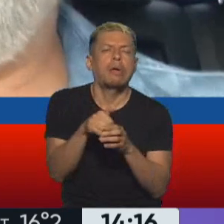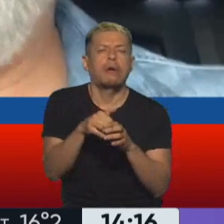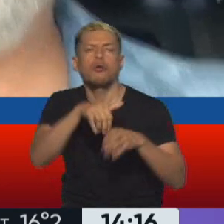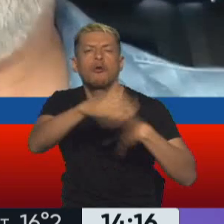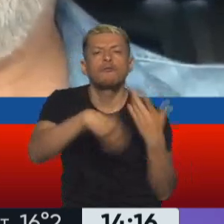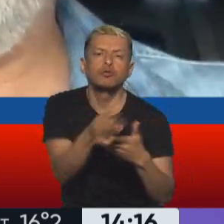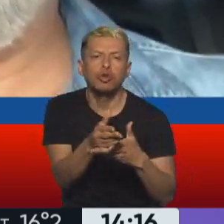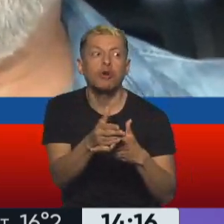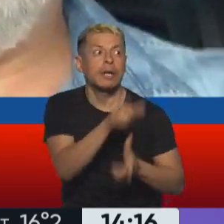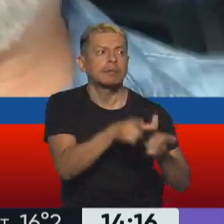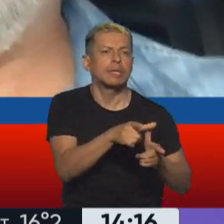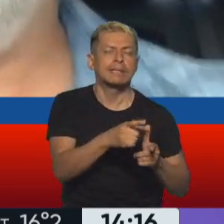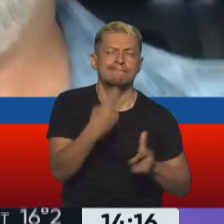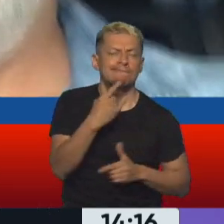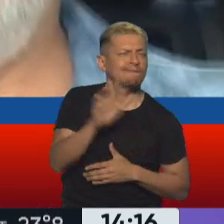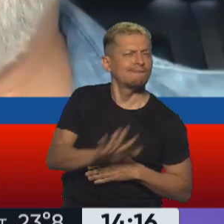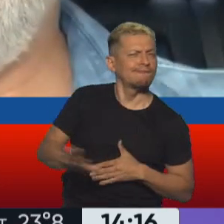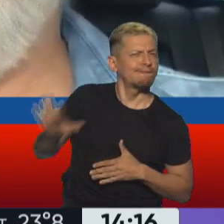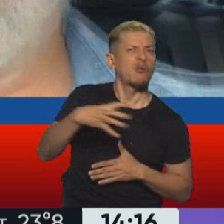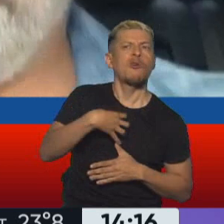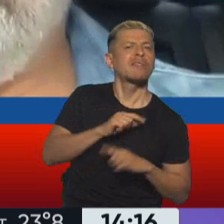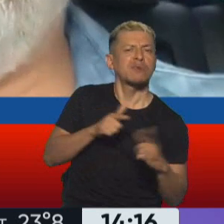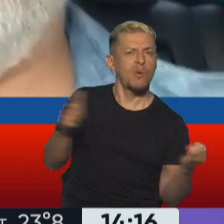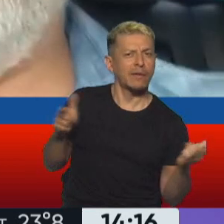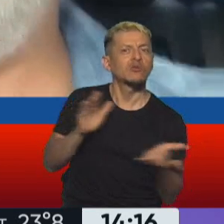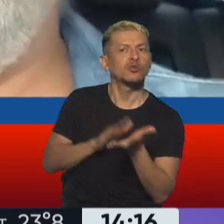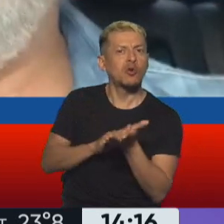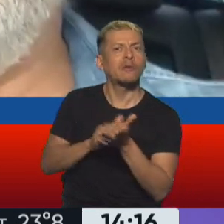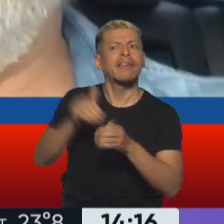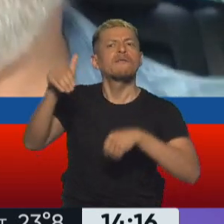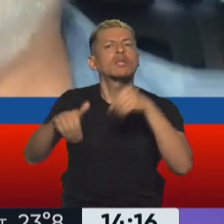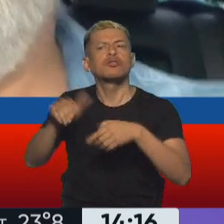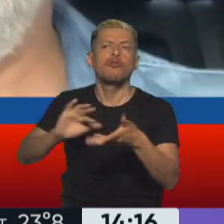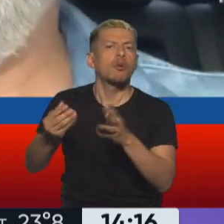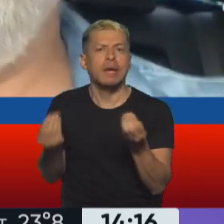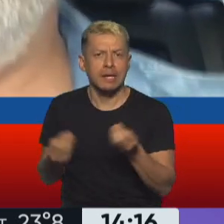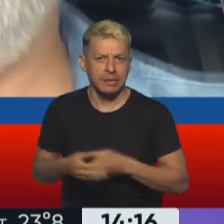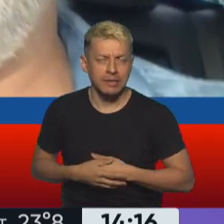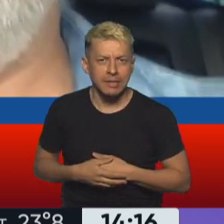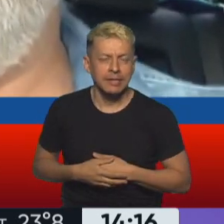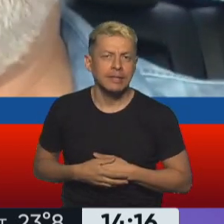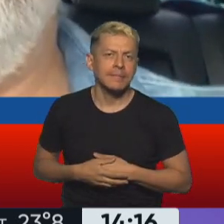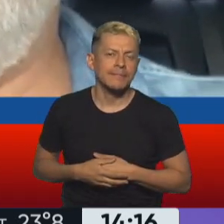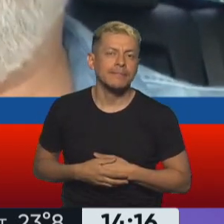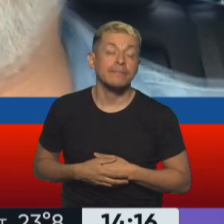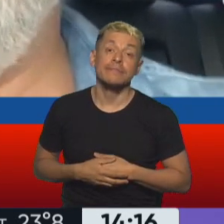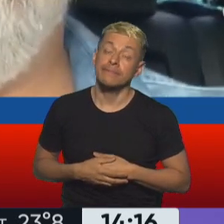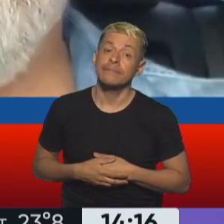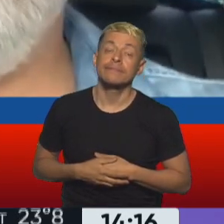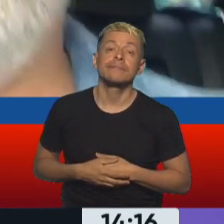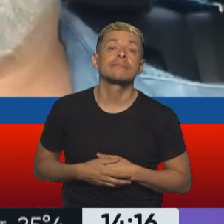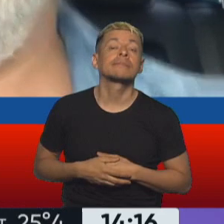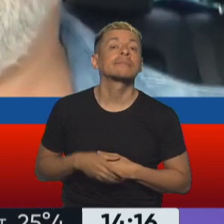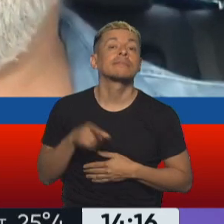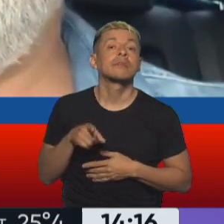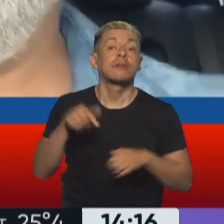de desconfianza en relación al proceso de votación, en relación a la lisura del